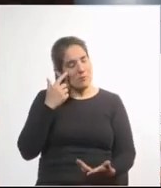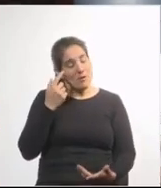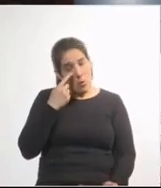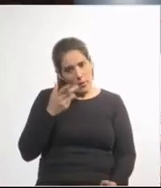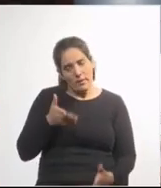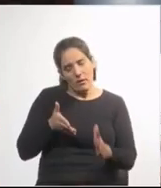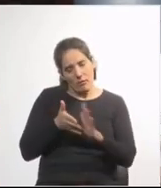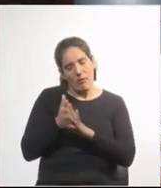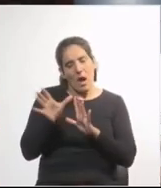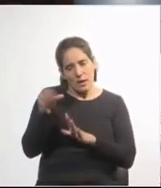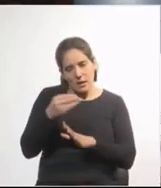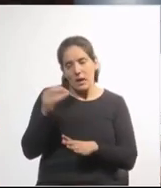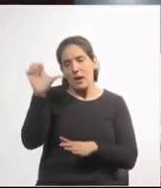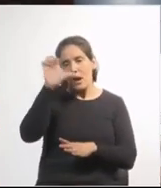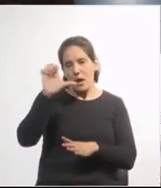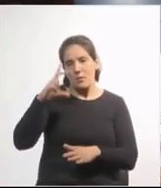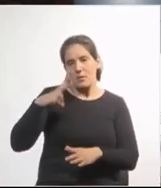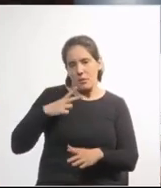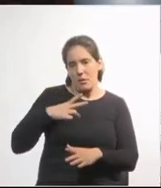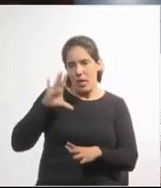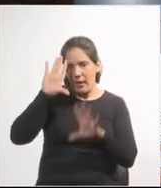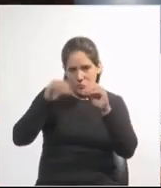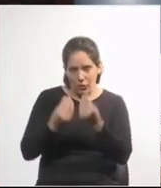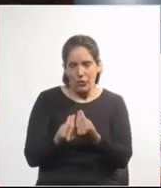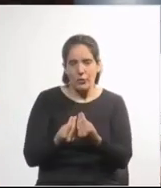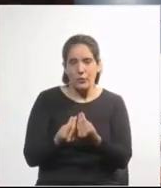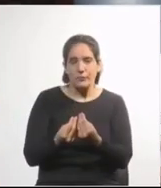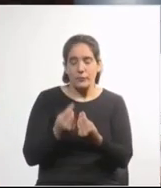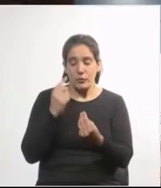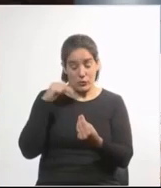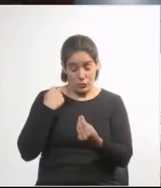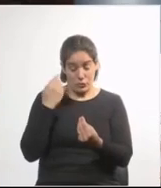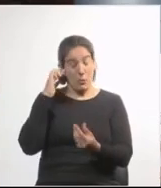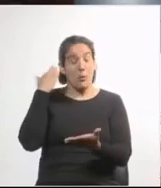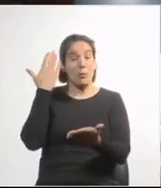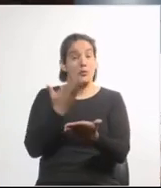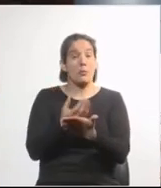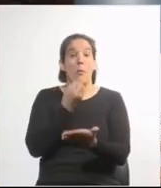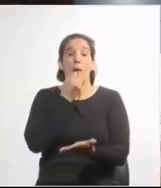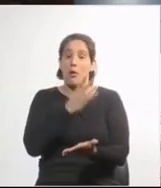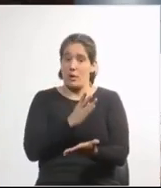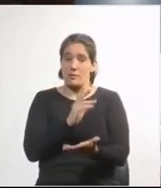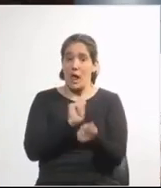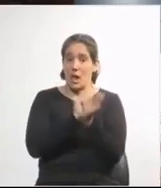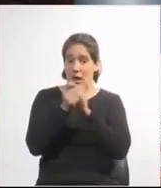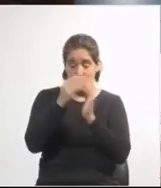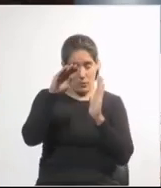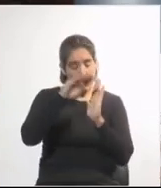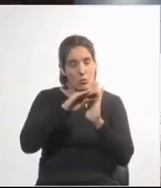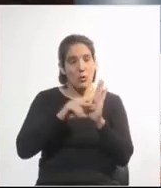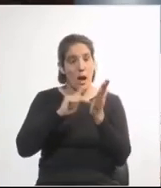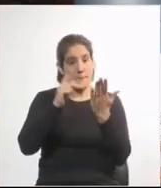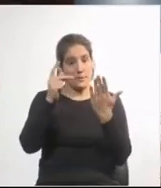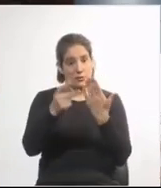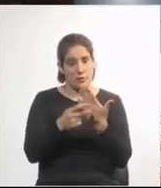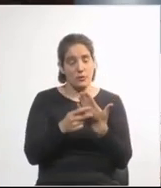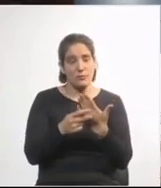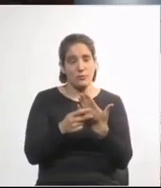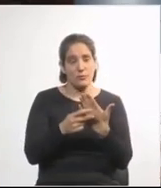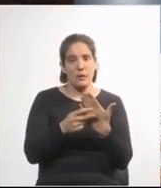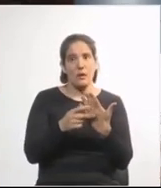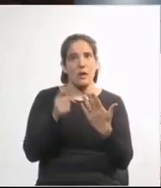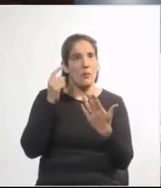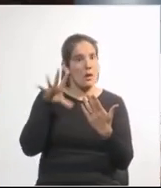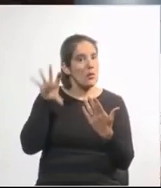Poder Ejecutivo en materia de incremento del gasto, ha propuesto mejoras al proyecto, contemplando los planteos de